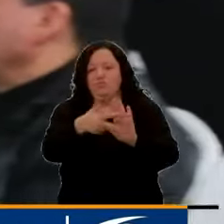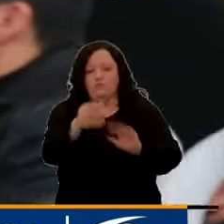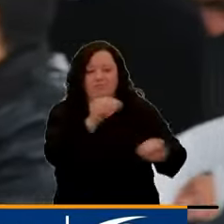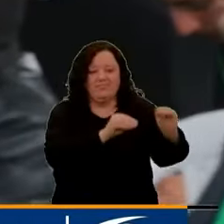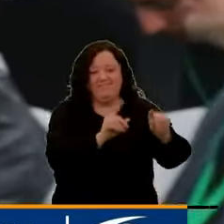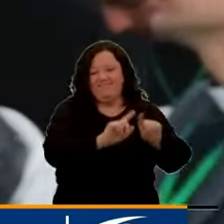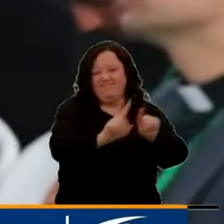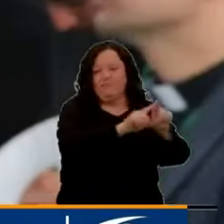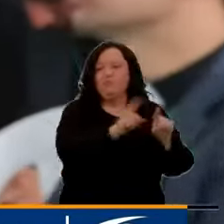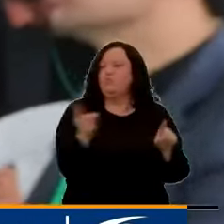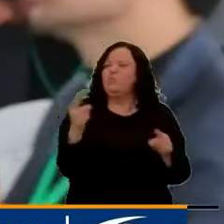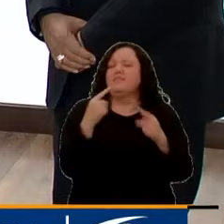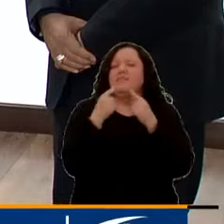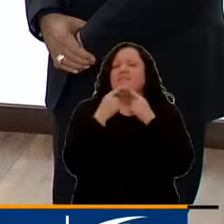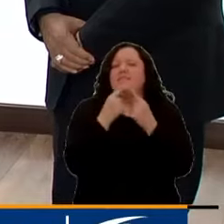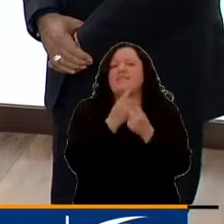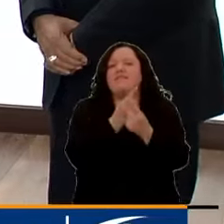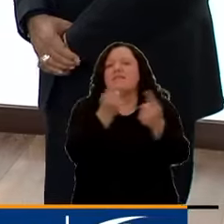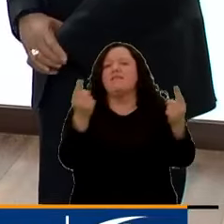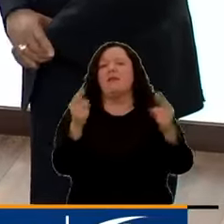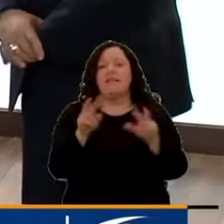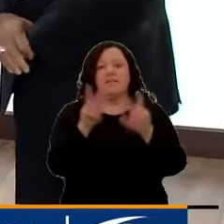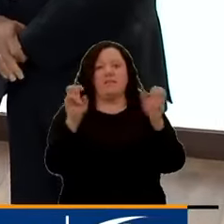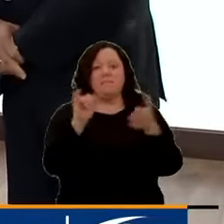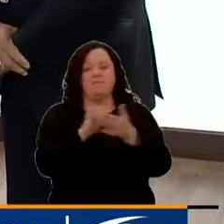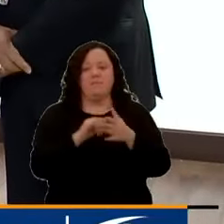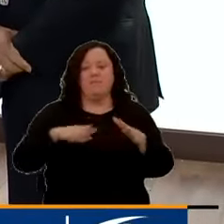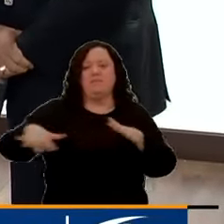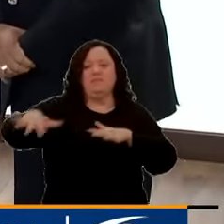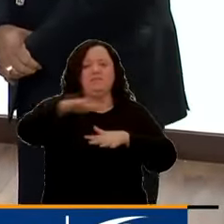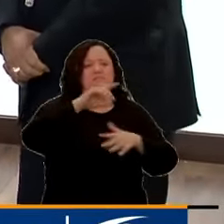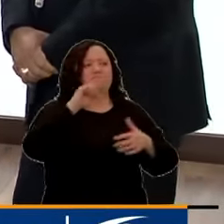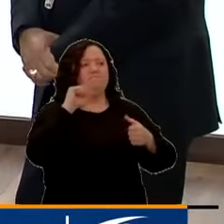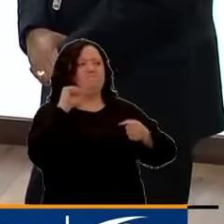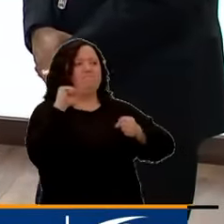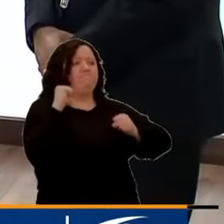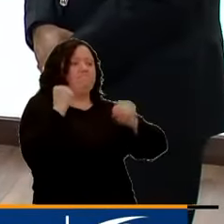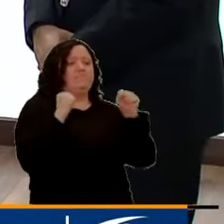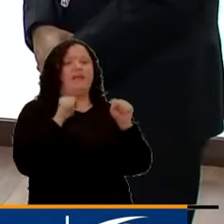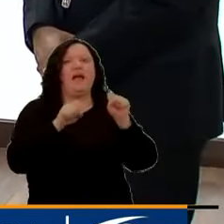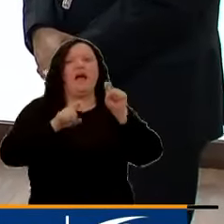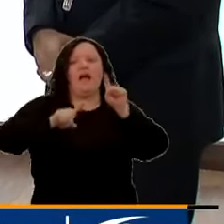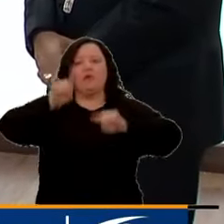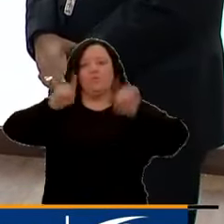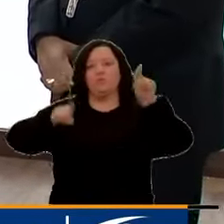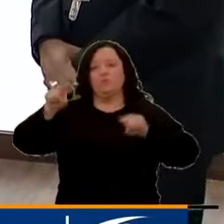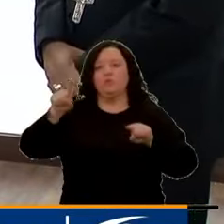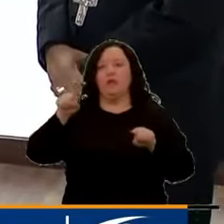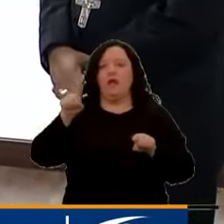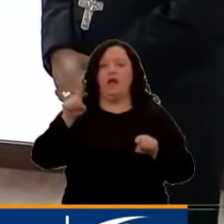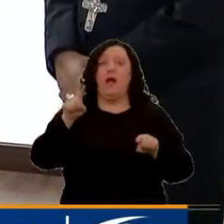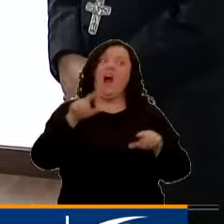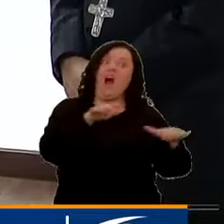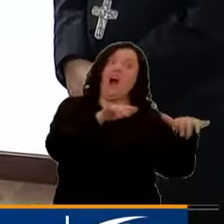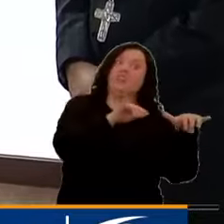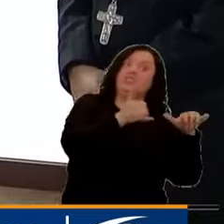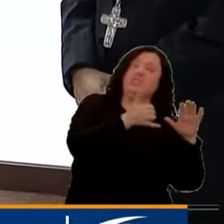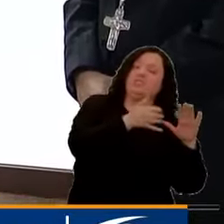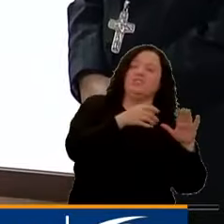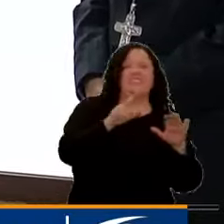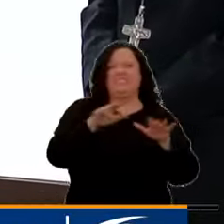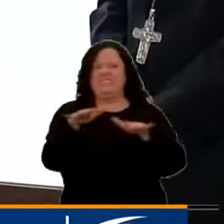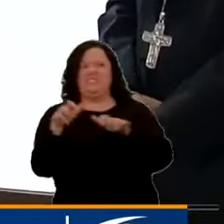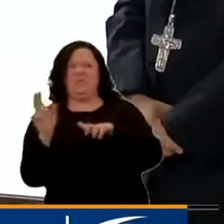cuál mensaje da frente a esta angustia que tienen algunos de unos sí asamblea, otros no,